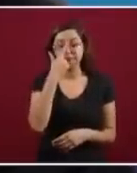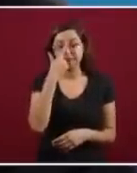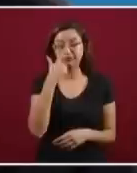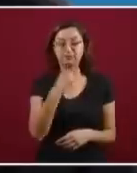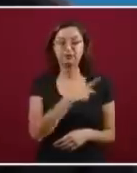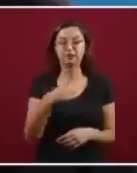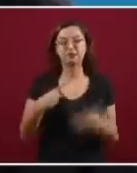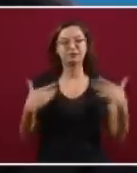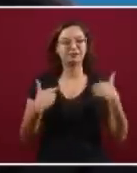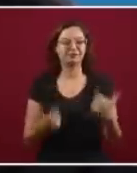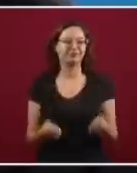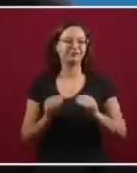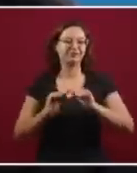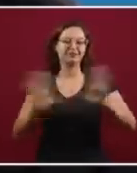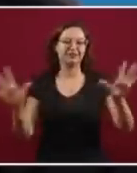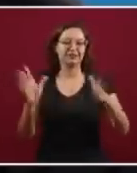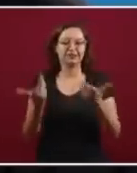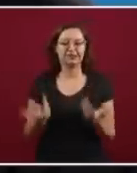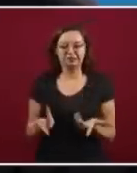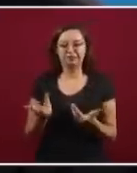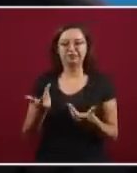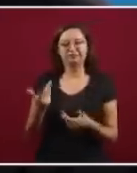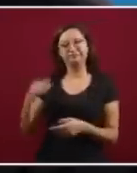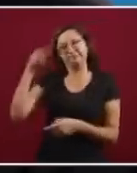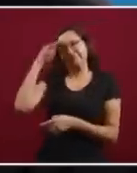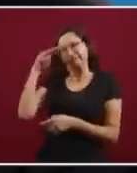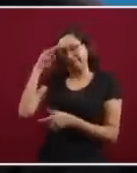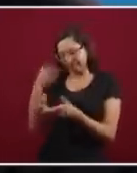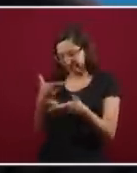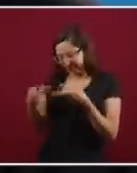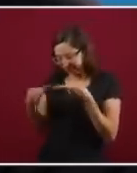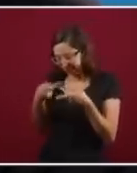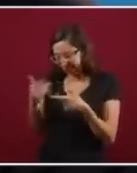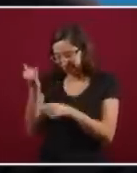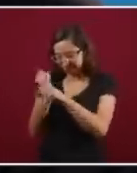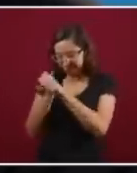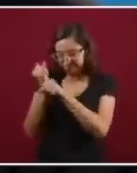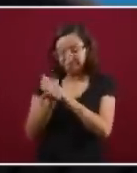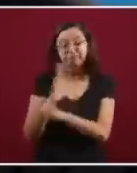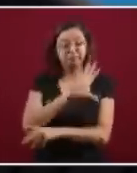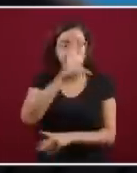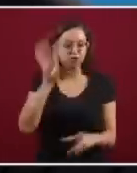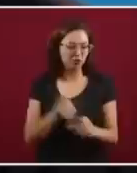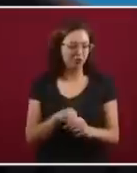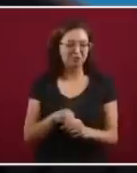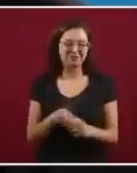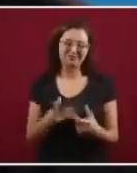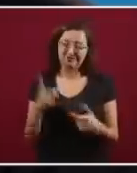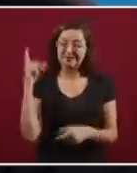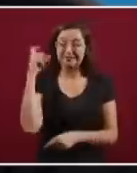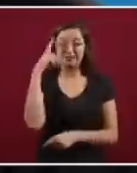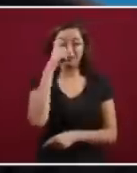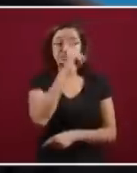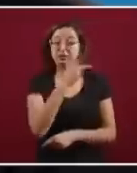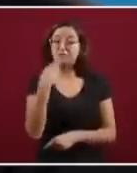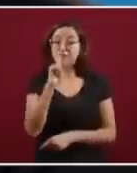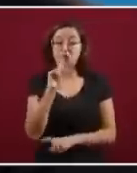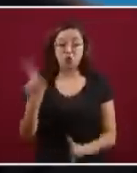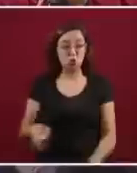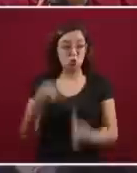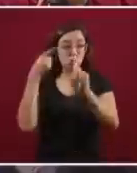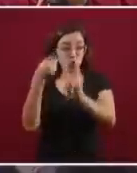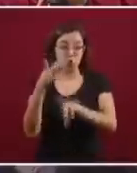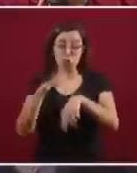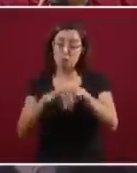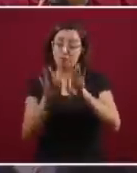plenamente estudiar el problema es muy muy complejo pero hay un componente sumamente claro que donde hay